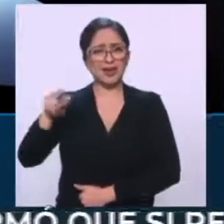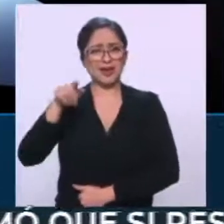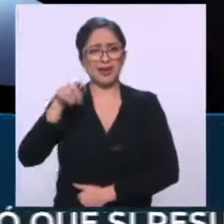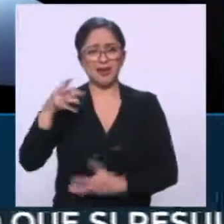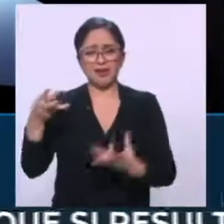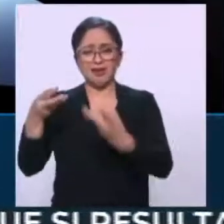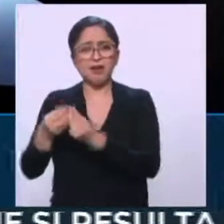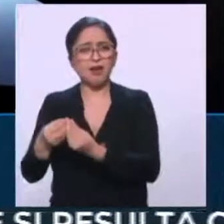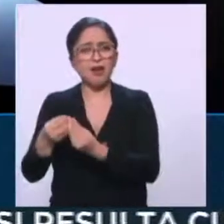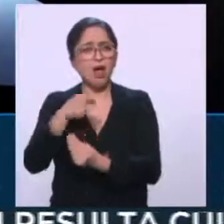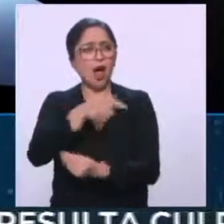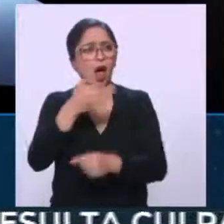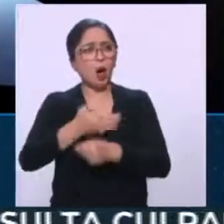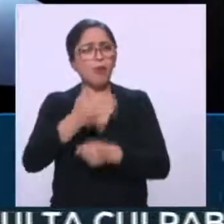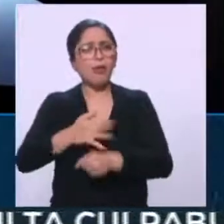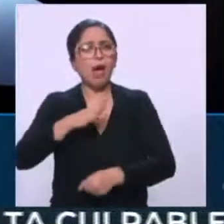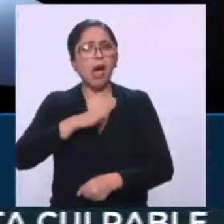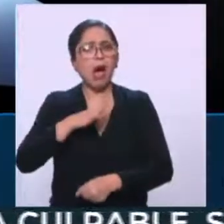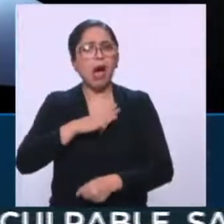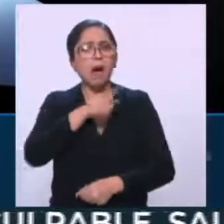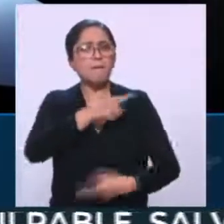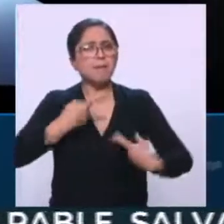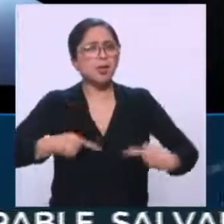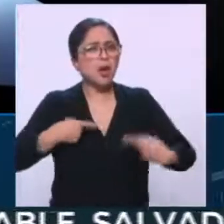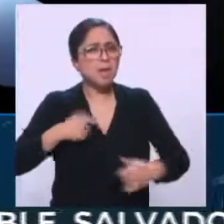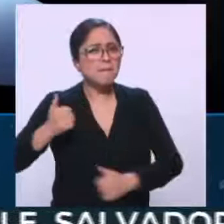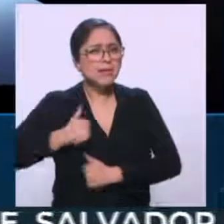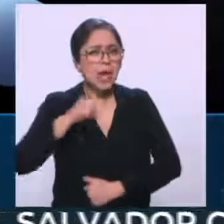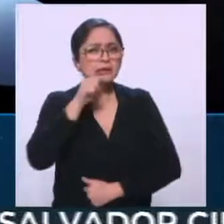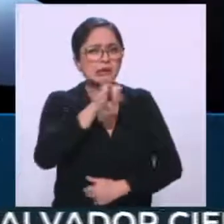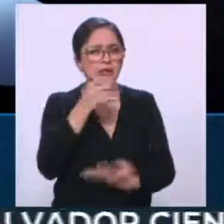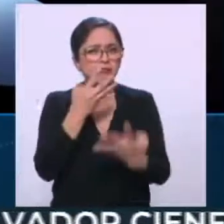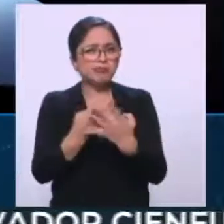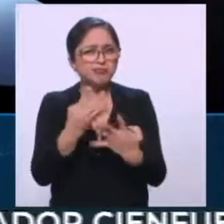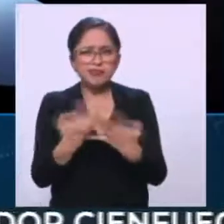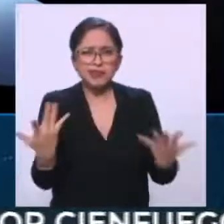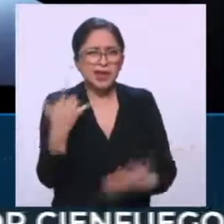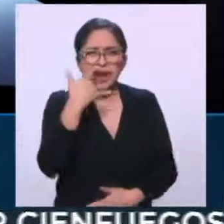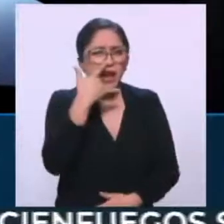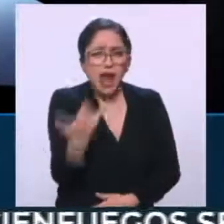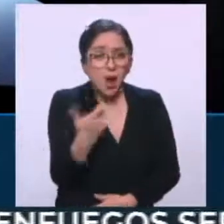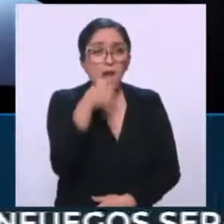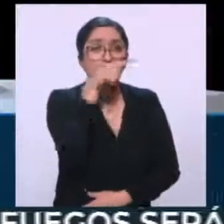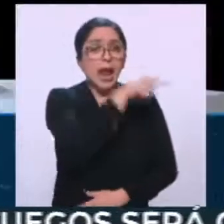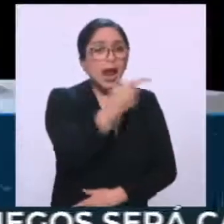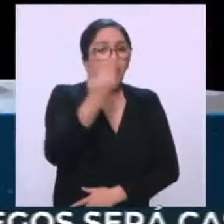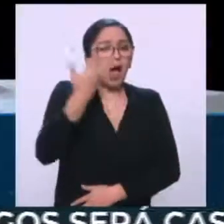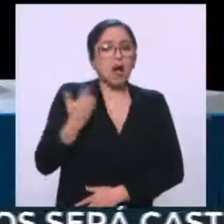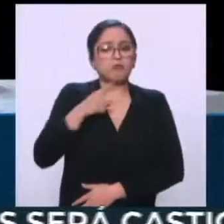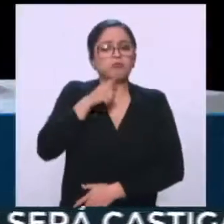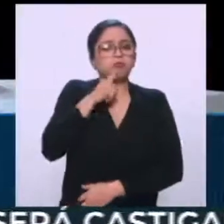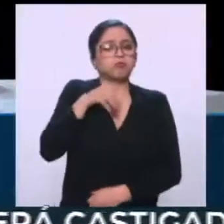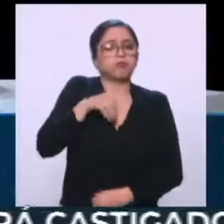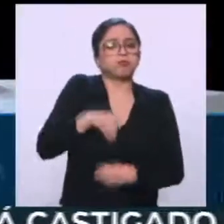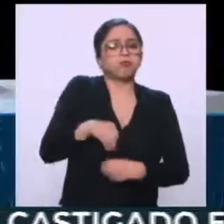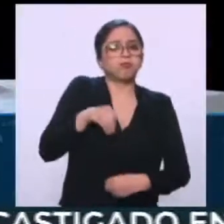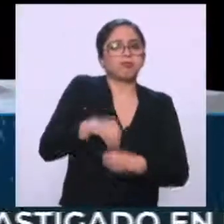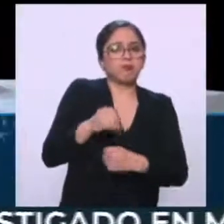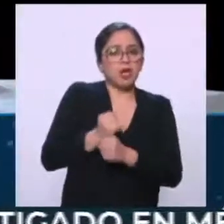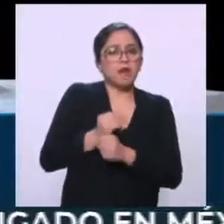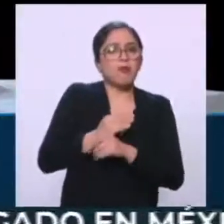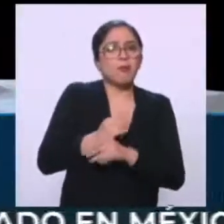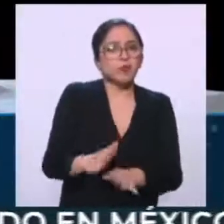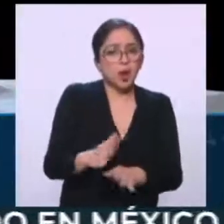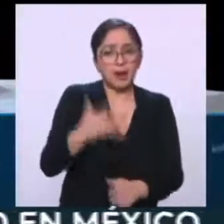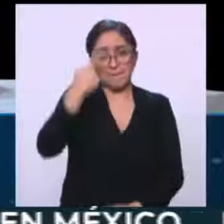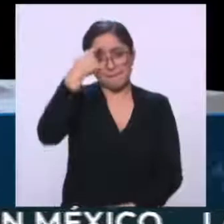y además lo que dijo, pues vendría siendo como de inicio obstrucción de información, que pudiese ser también obstrucción de la justicia,